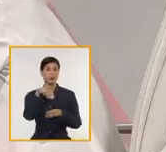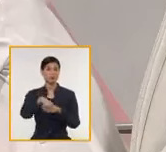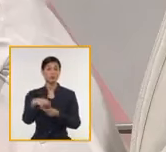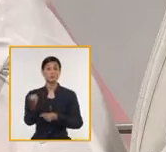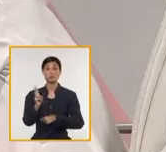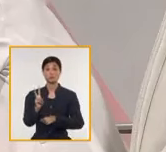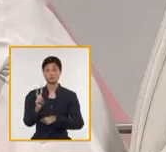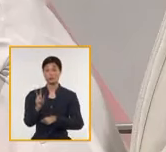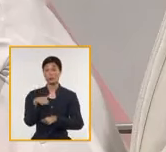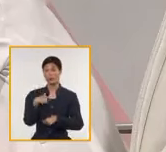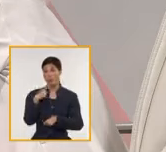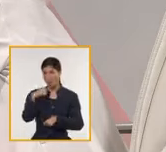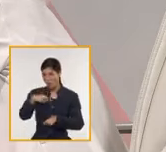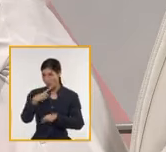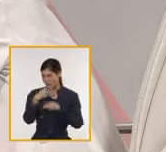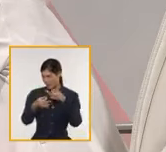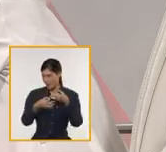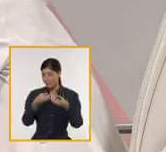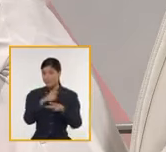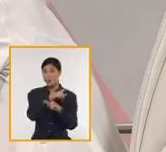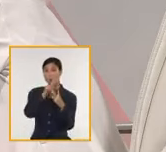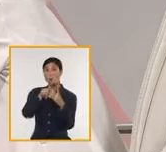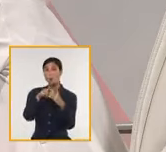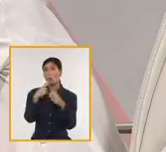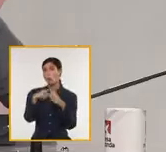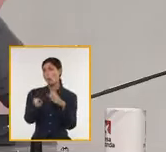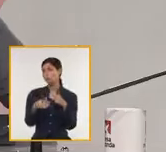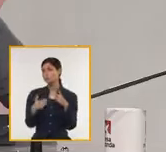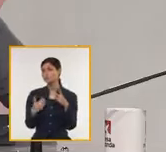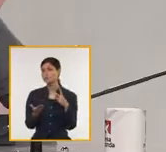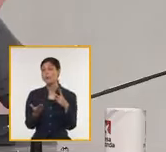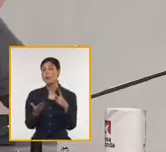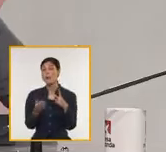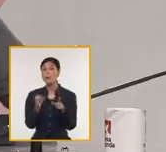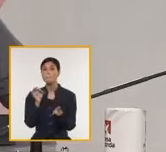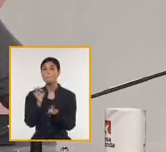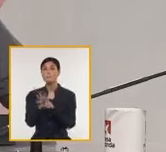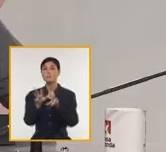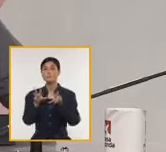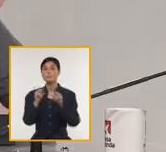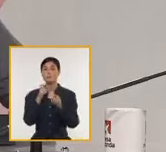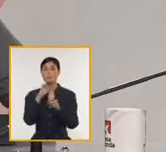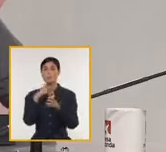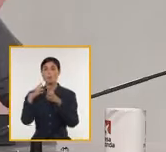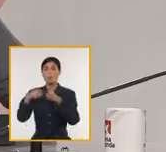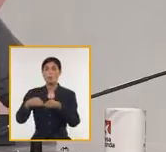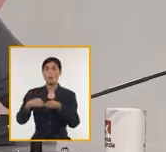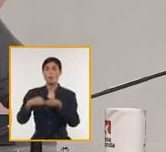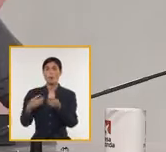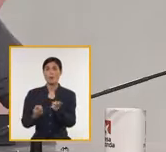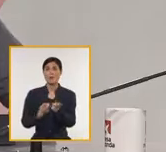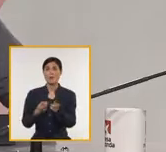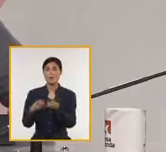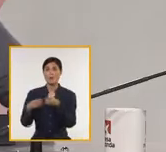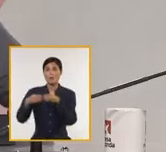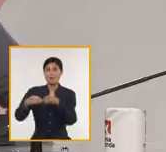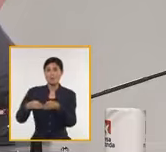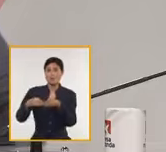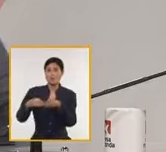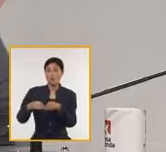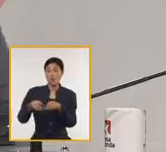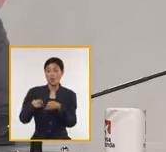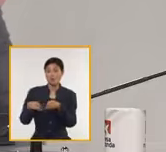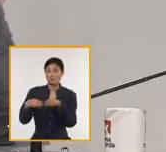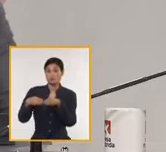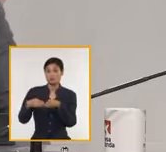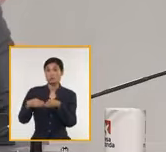movimiento y de eso quiero que me hables, pero también sobre la incorporación de un nuevo buque de guerra, que el reportaje trata precisamente de cómo pasó por el